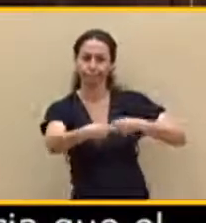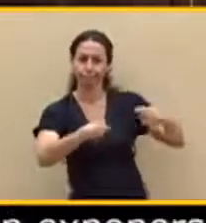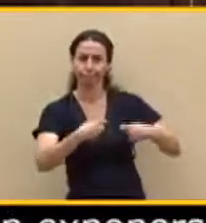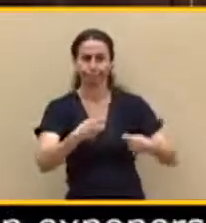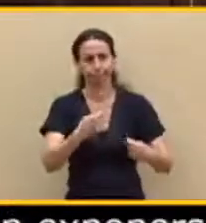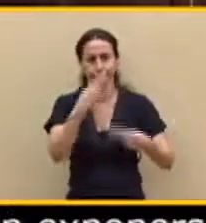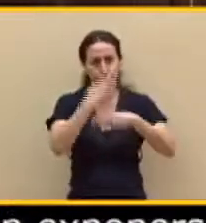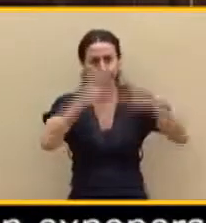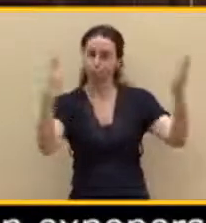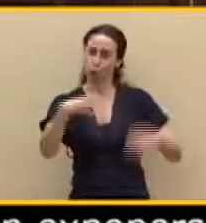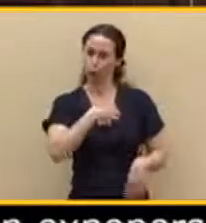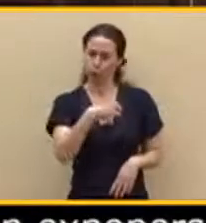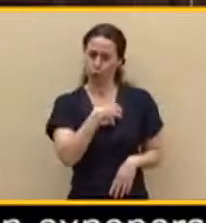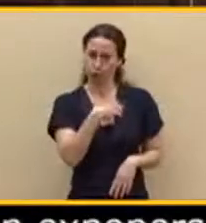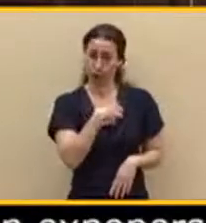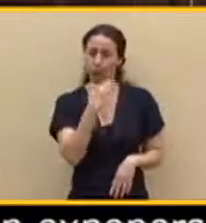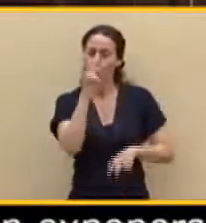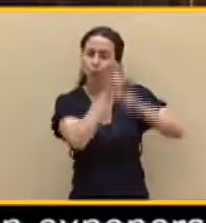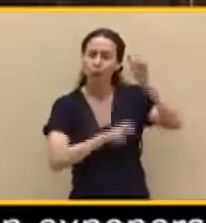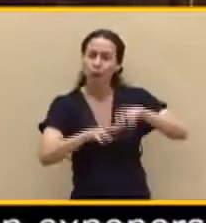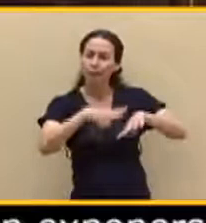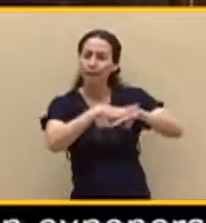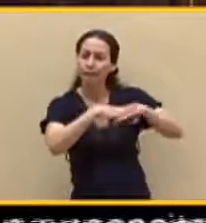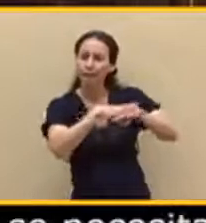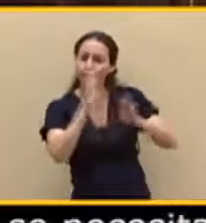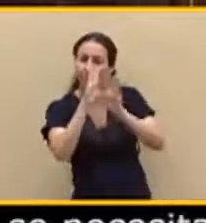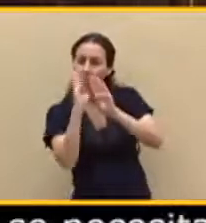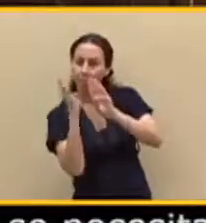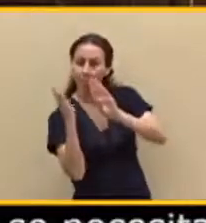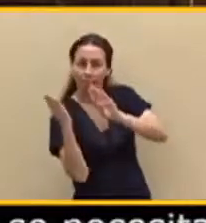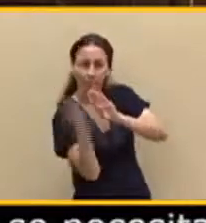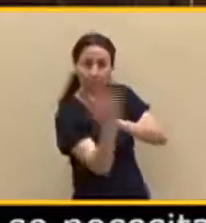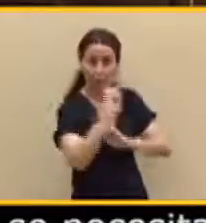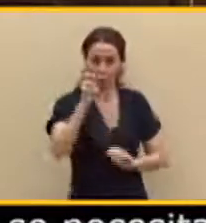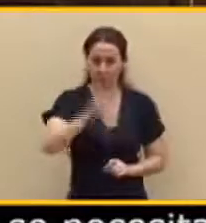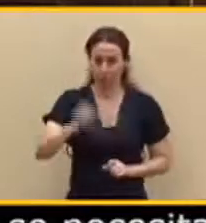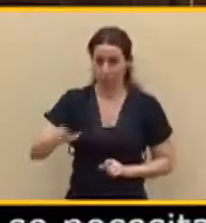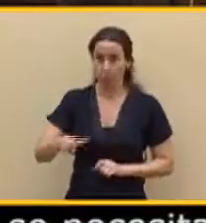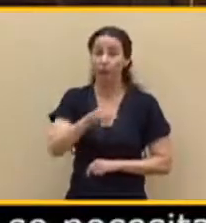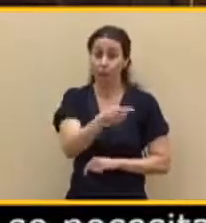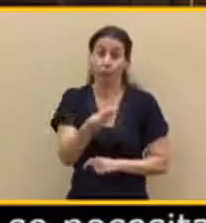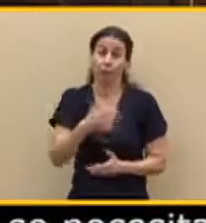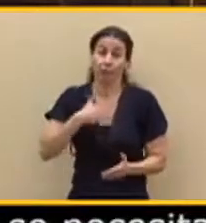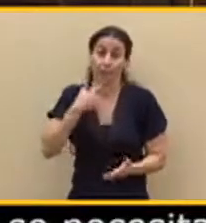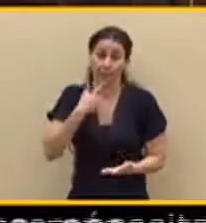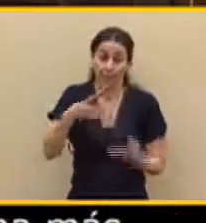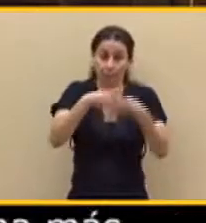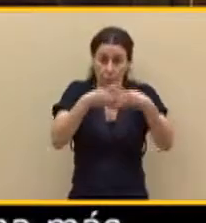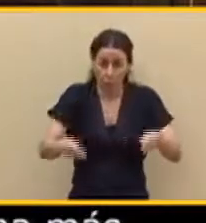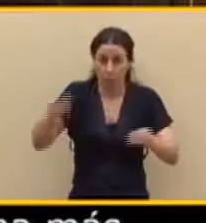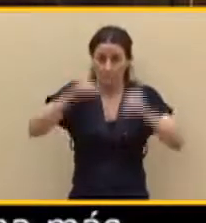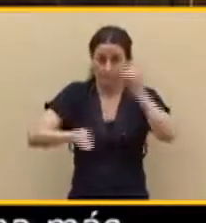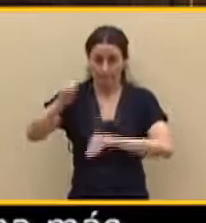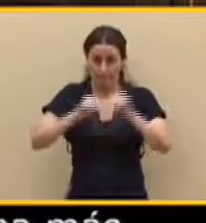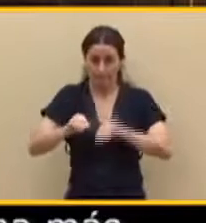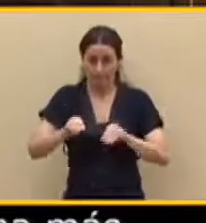necesita también una red de intermediarios que lleven a cabo estas operaciones, y esto suma más estructura, más trama.